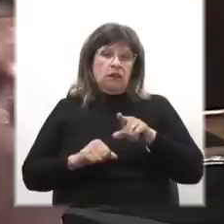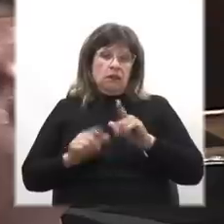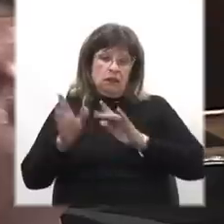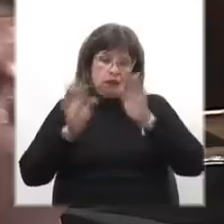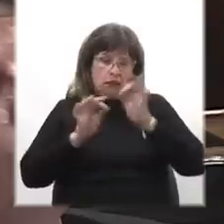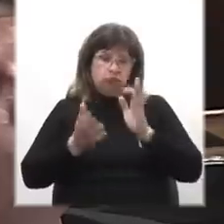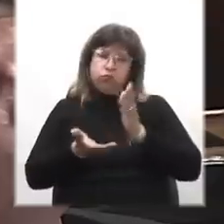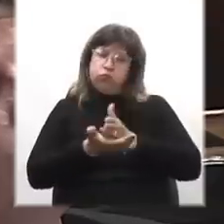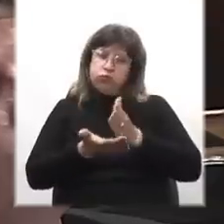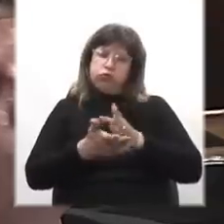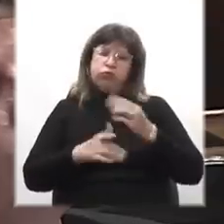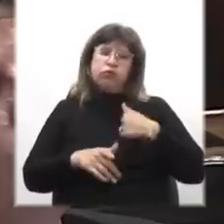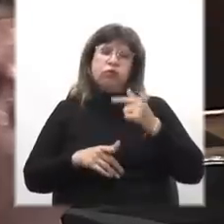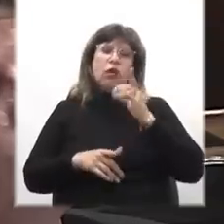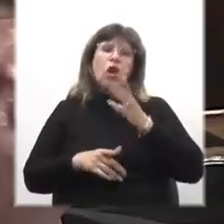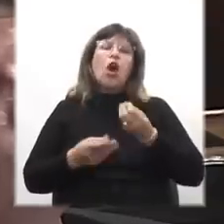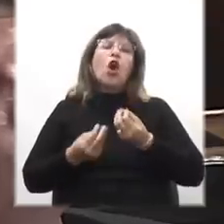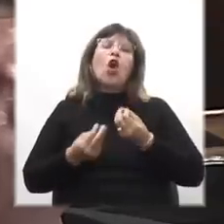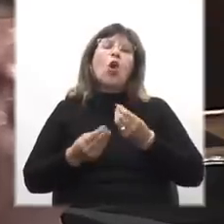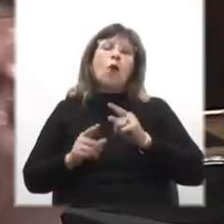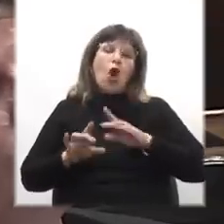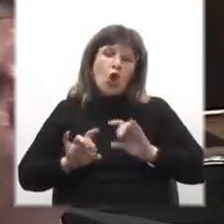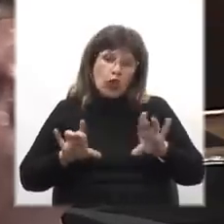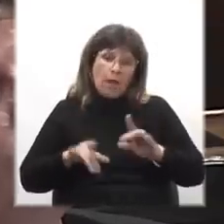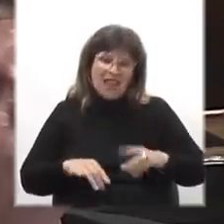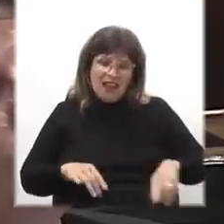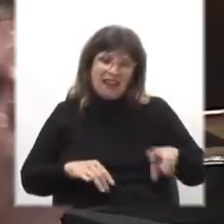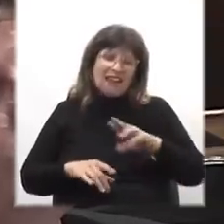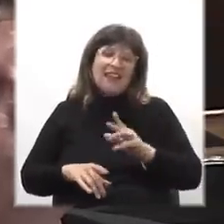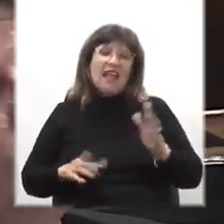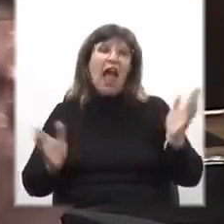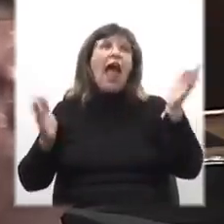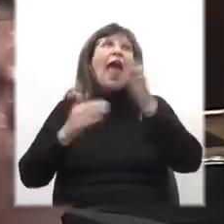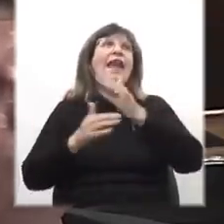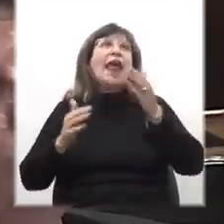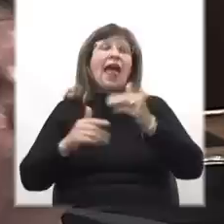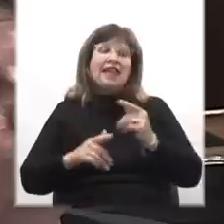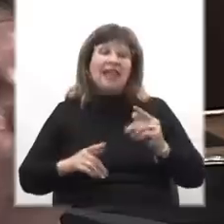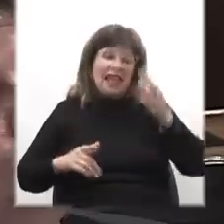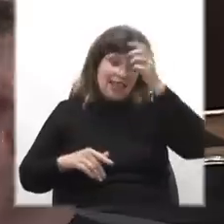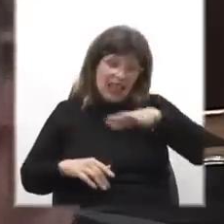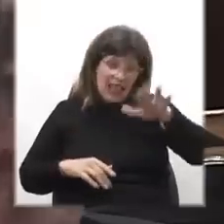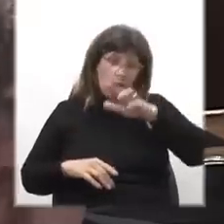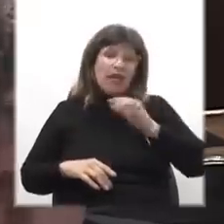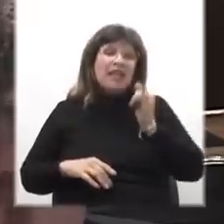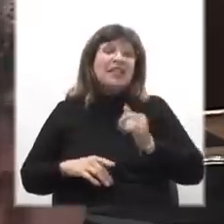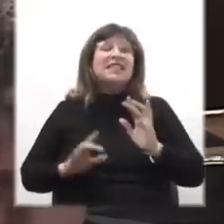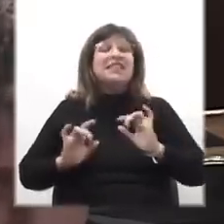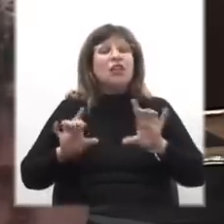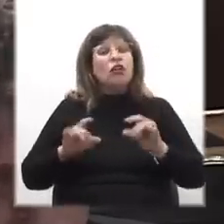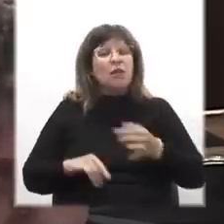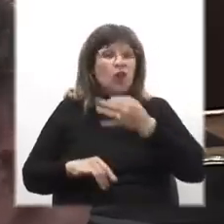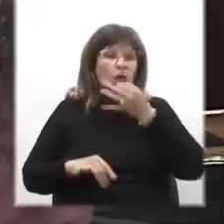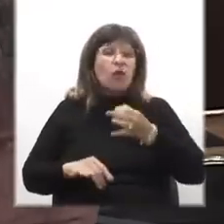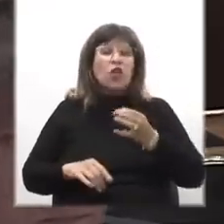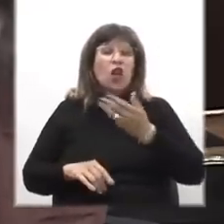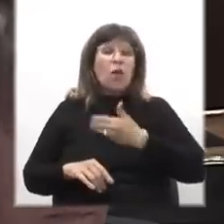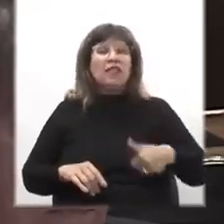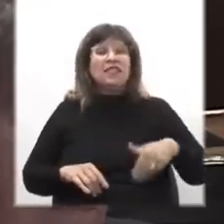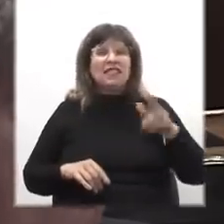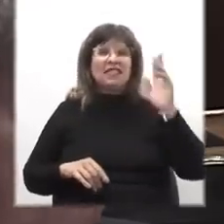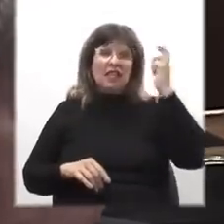medición estricta de cómo están contaminando o no los ríos, el aire y el campo. Y si contaminan, como dijo el presidente Vázquez,